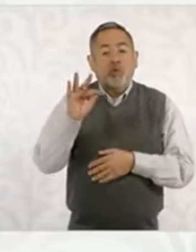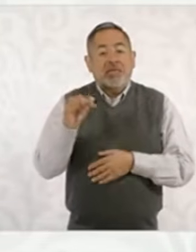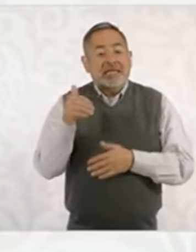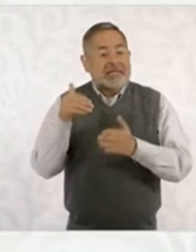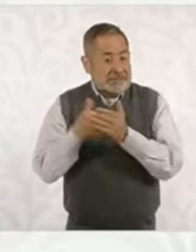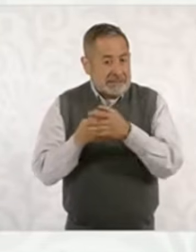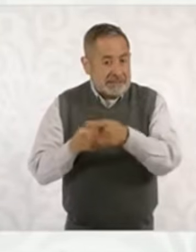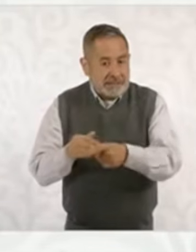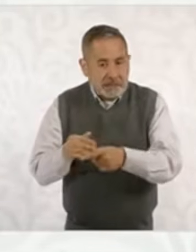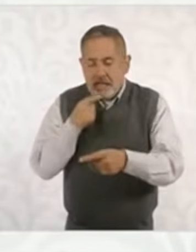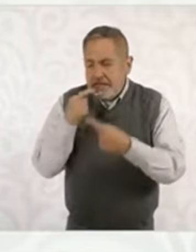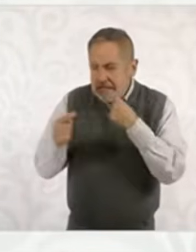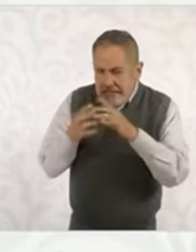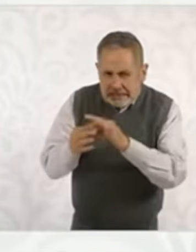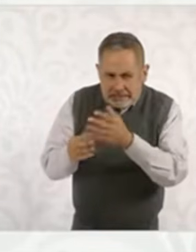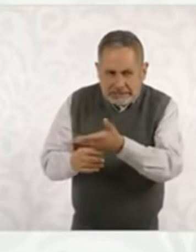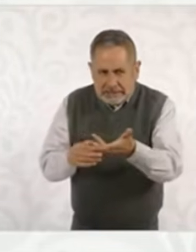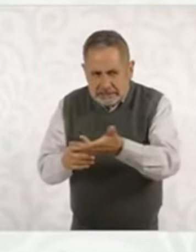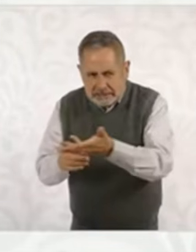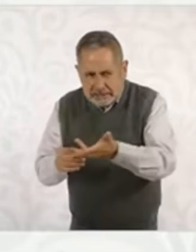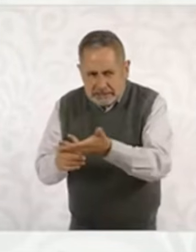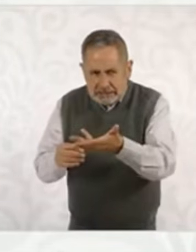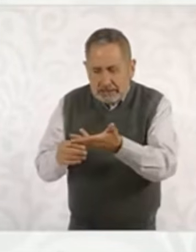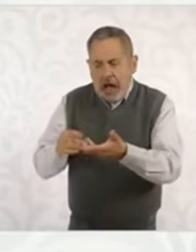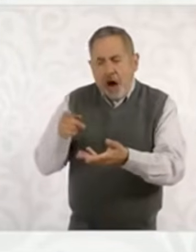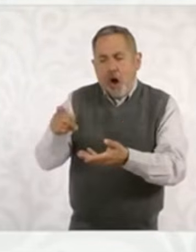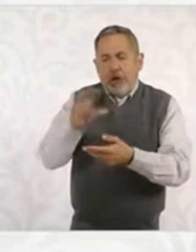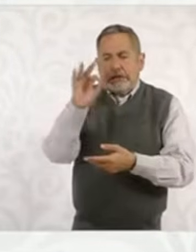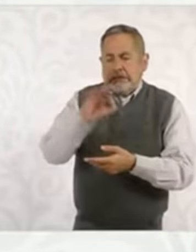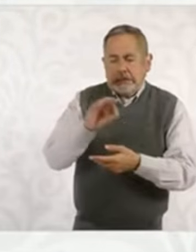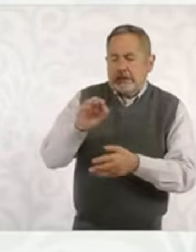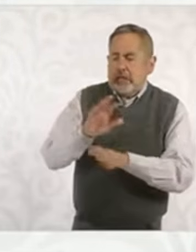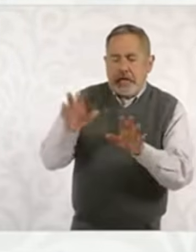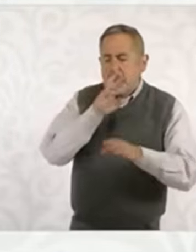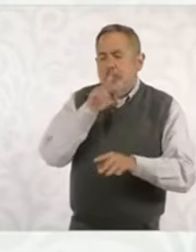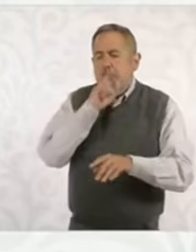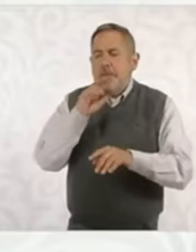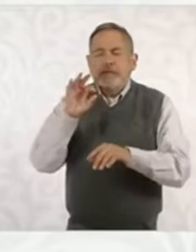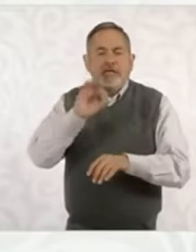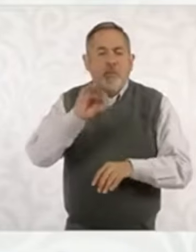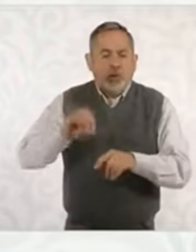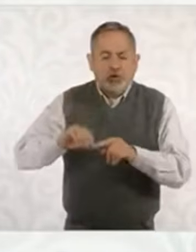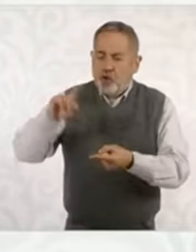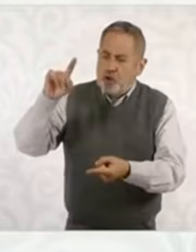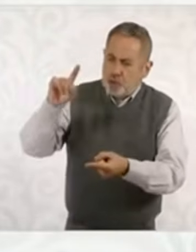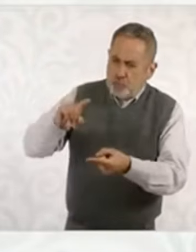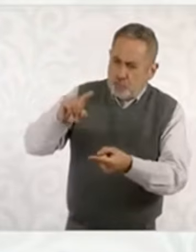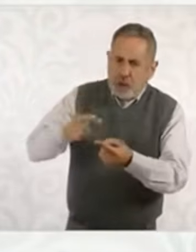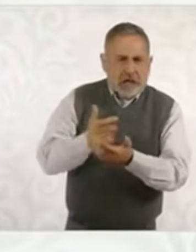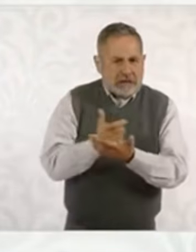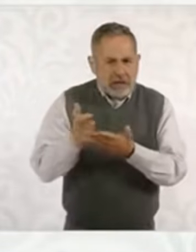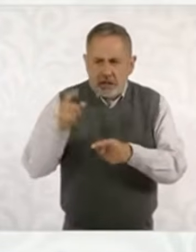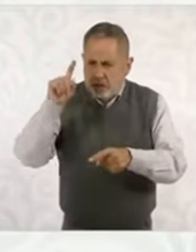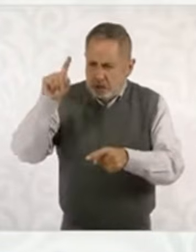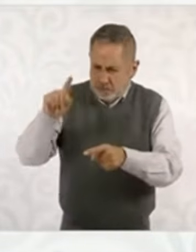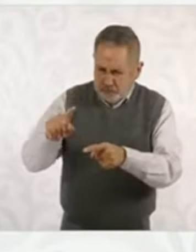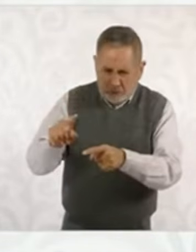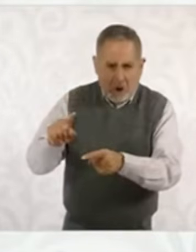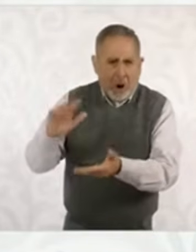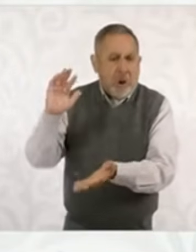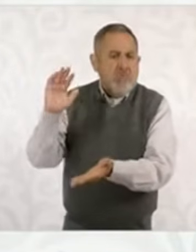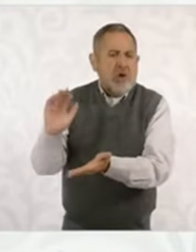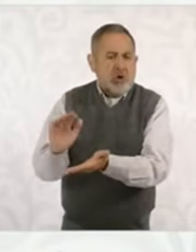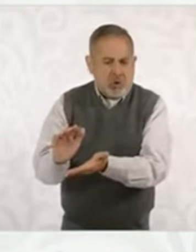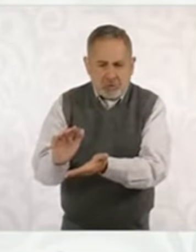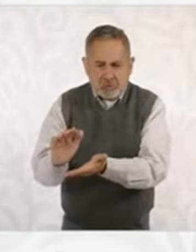3.446.000 se les redujo la tasa, el saldo, o sea, tuvieron una quita en su saldo